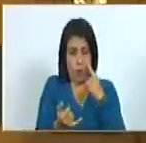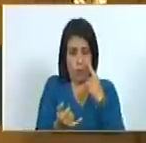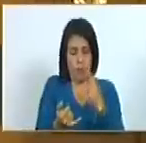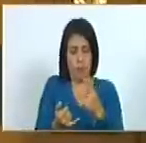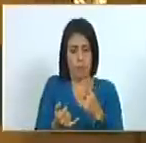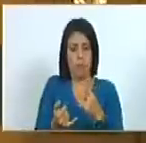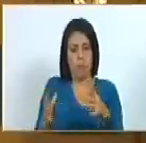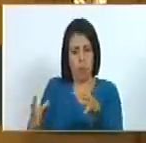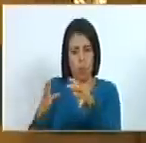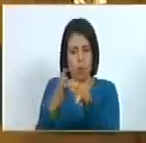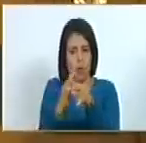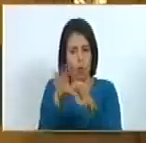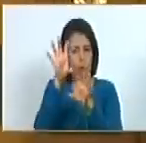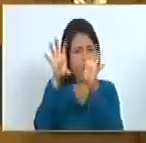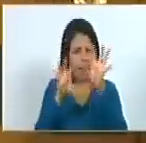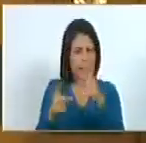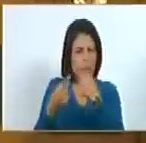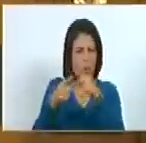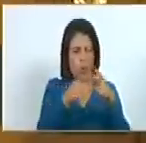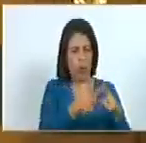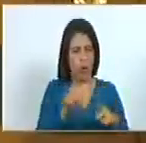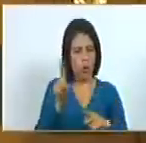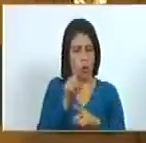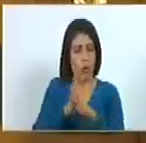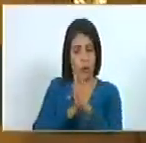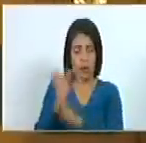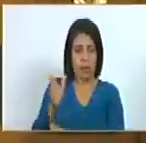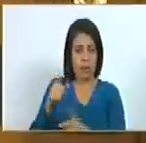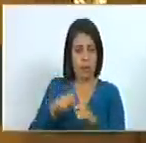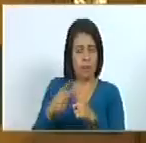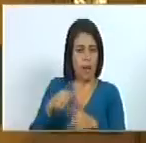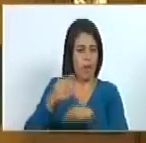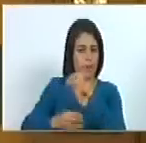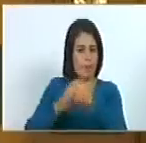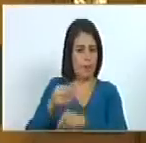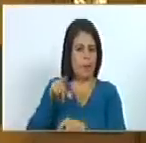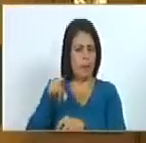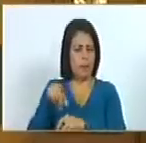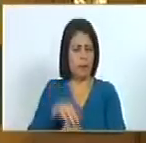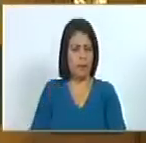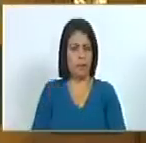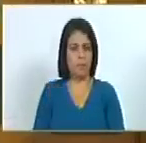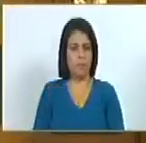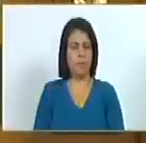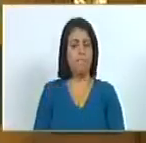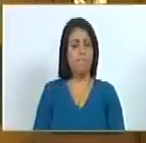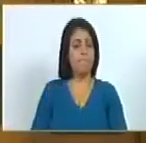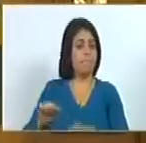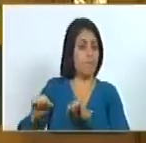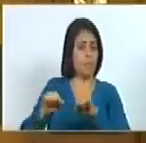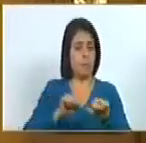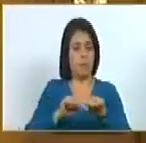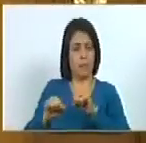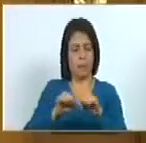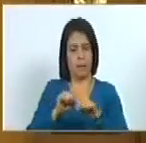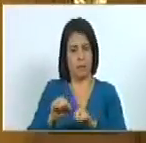y sus aliados de Occidente no continúen empleando estas